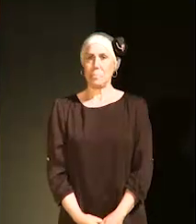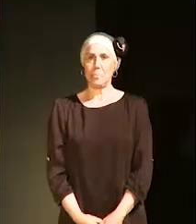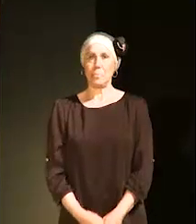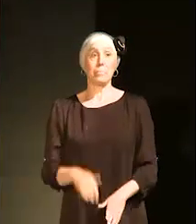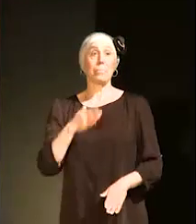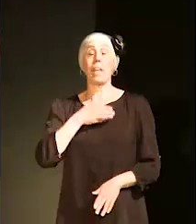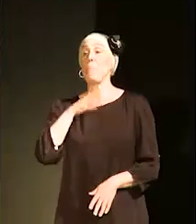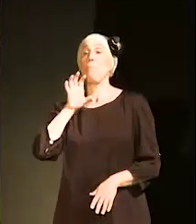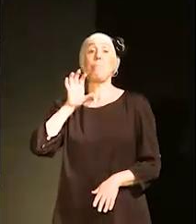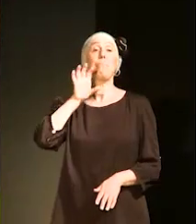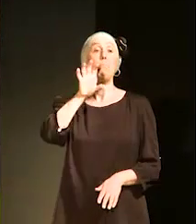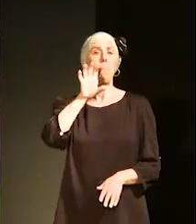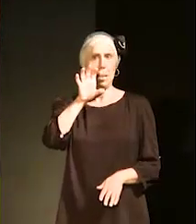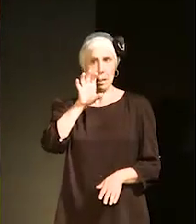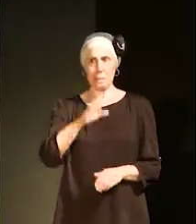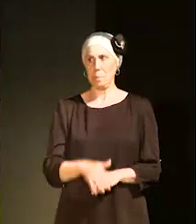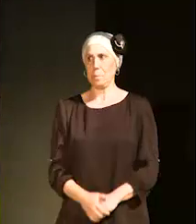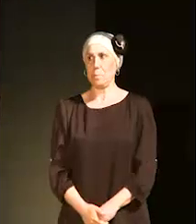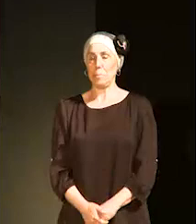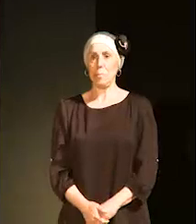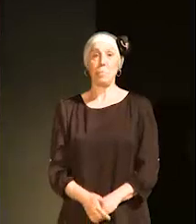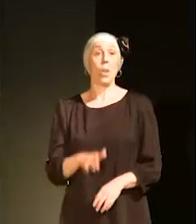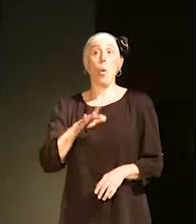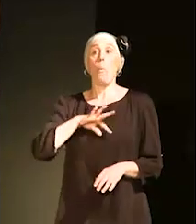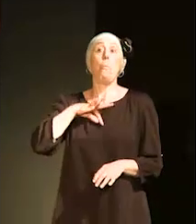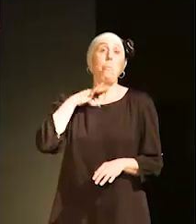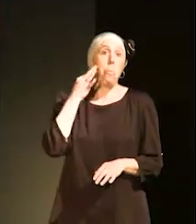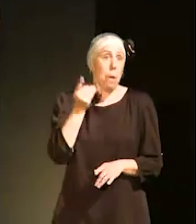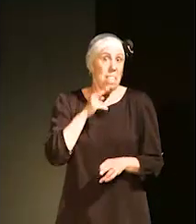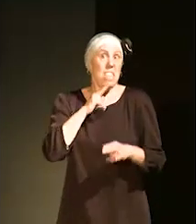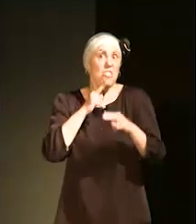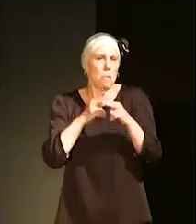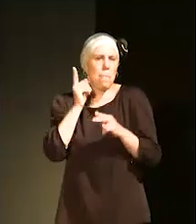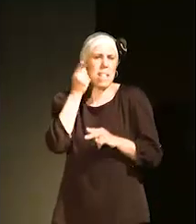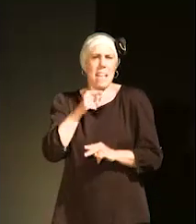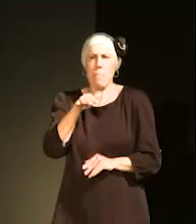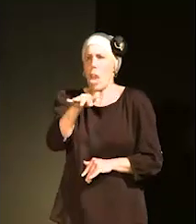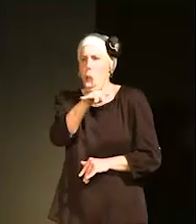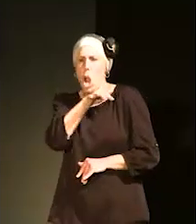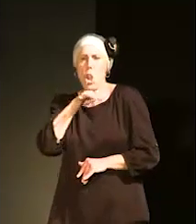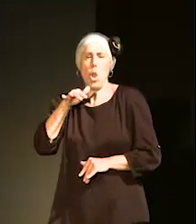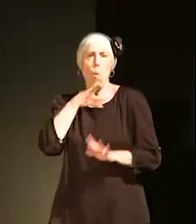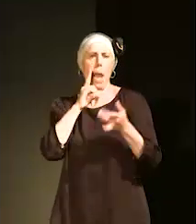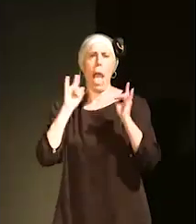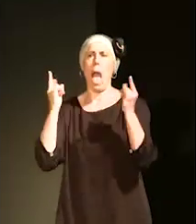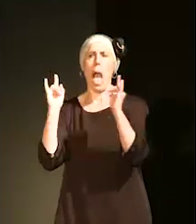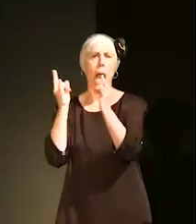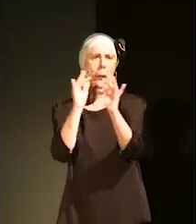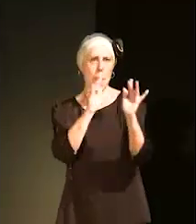mi país que también podría llamarse lugar de muchos árboles